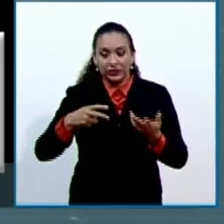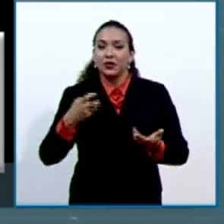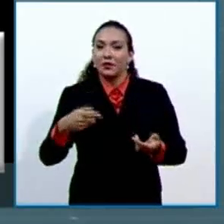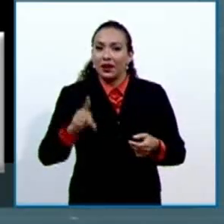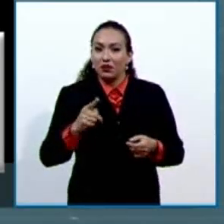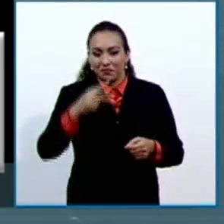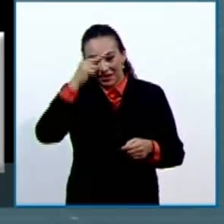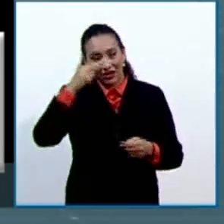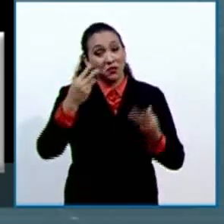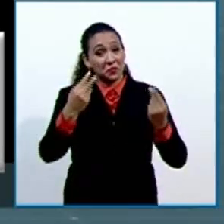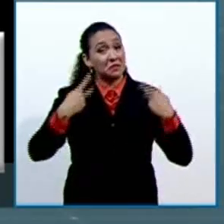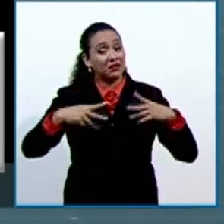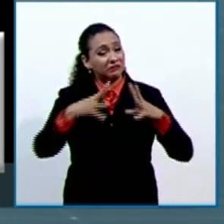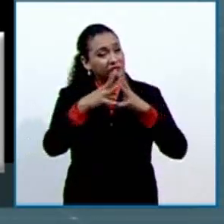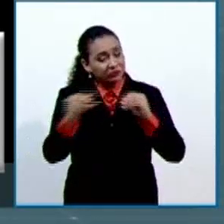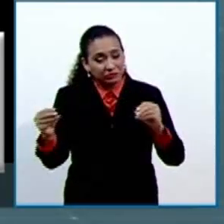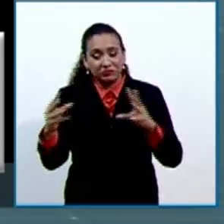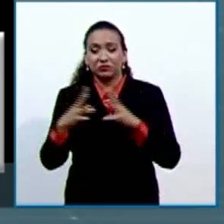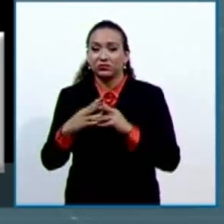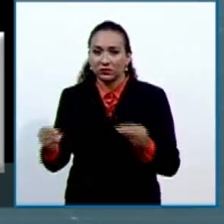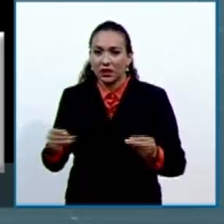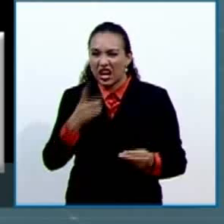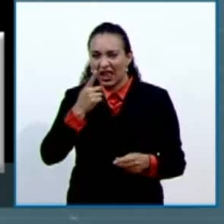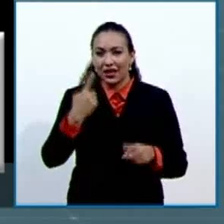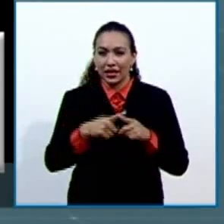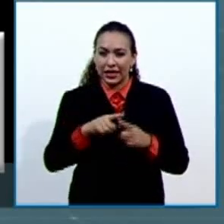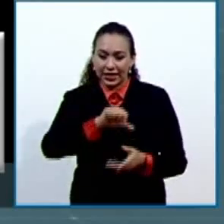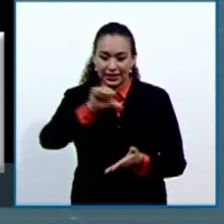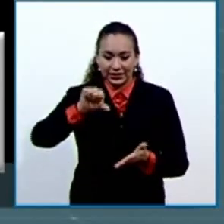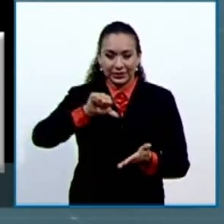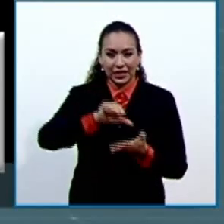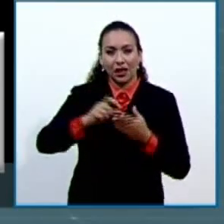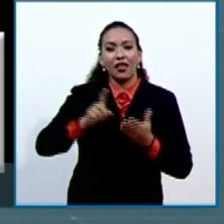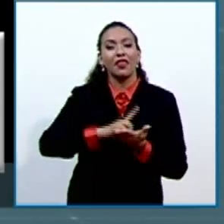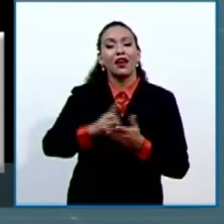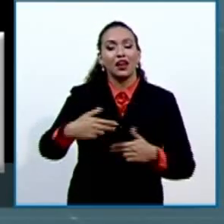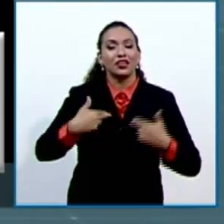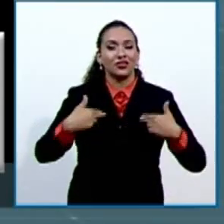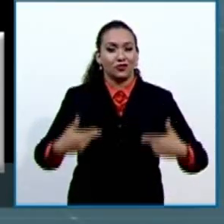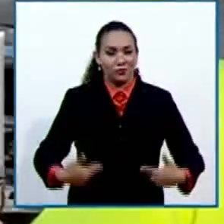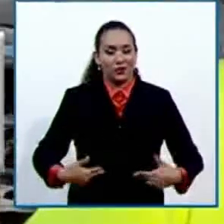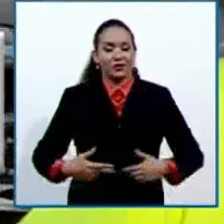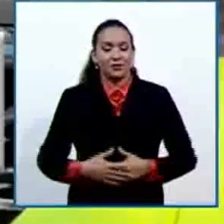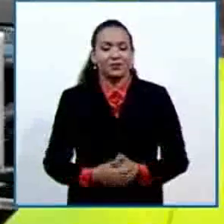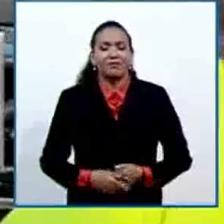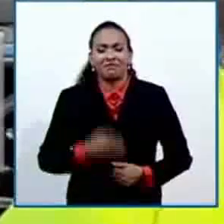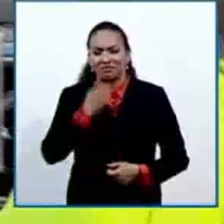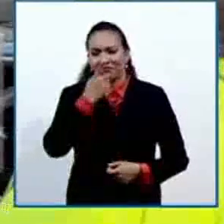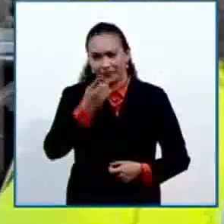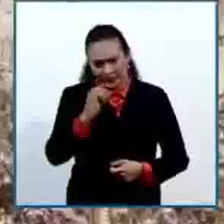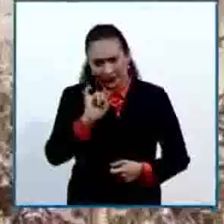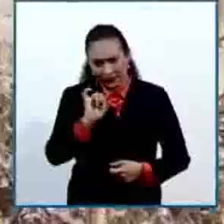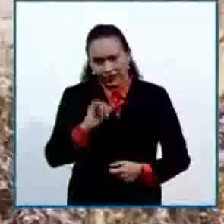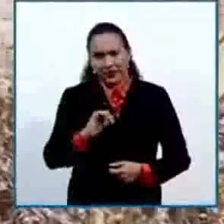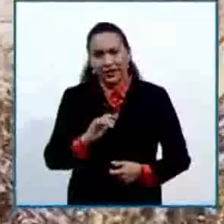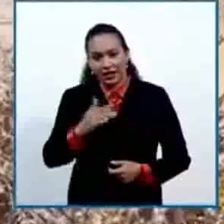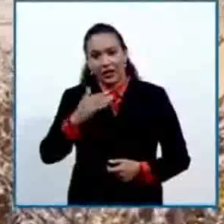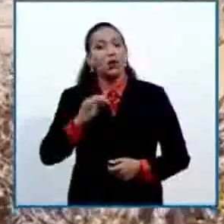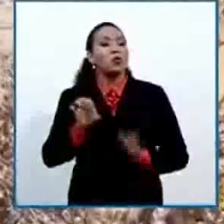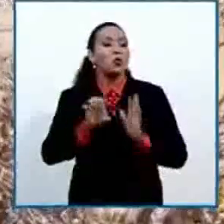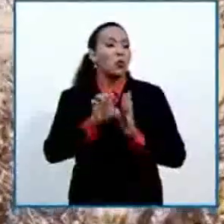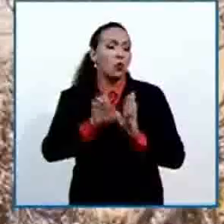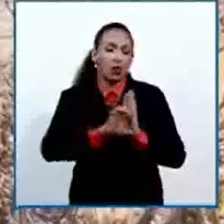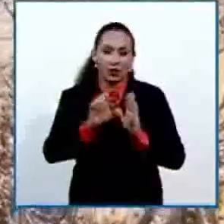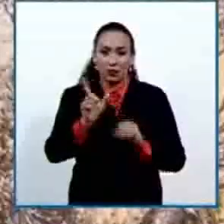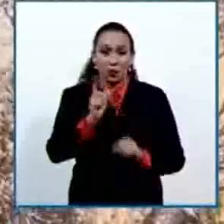en México. Así lo consideró el Centro de Derechos Humanos Miguel Agustín Pro Juárez. Señaló que si bien la identificación de cuerpos a